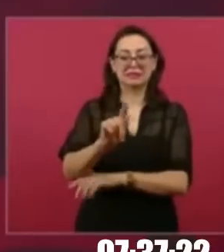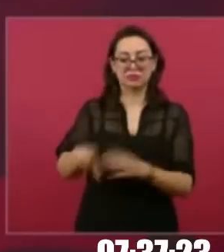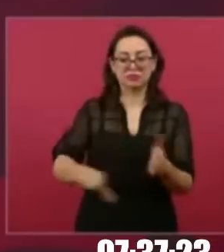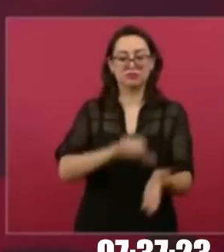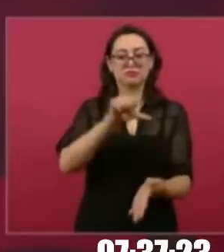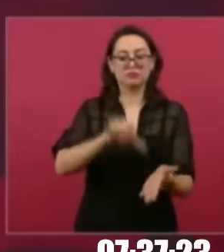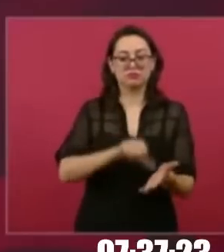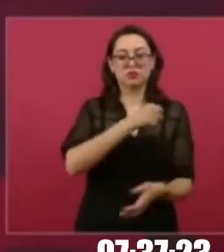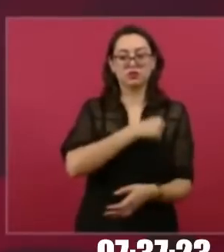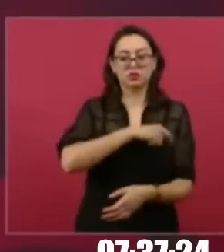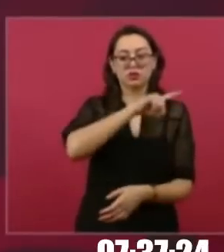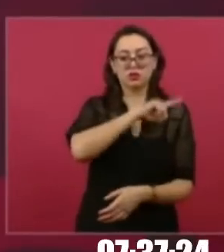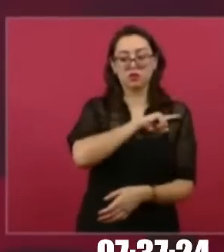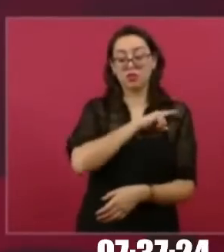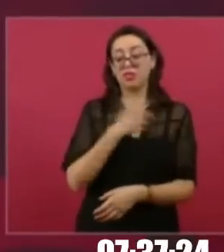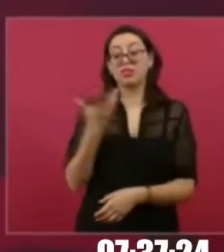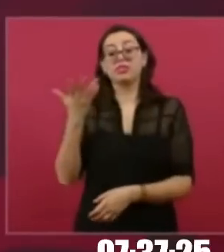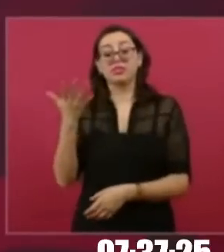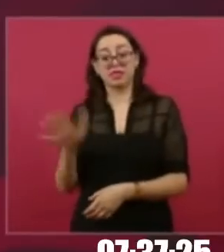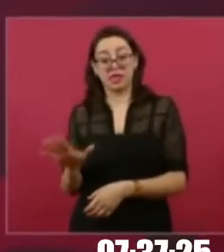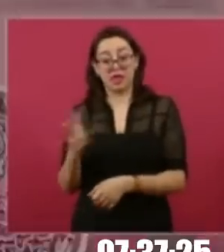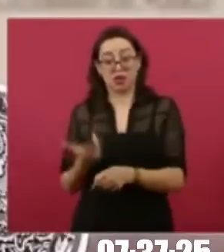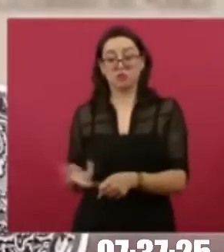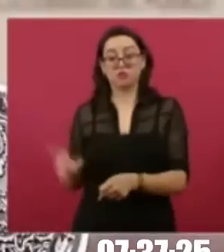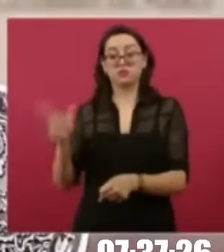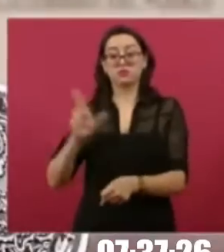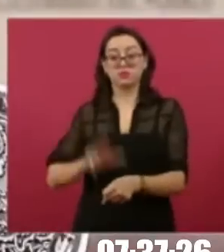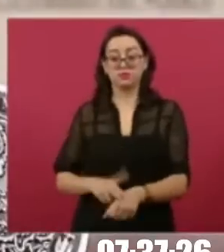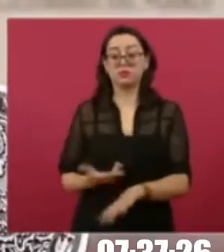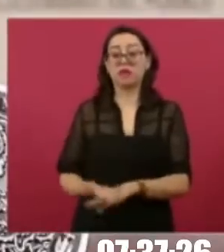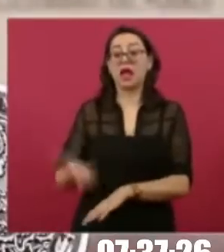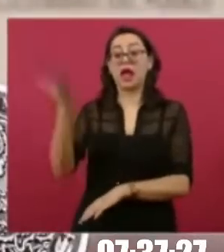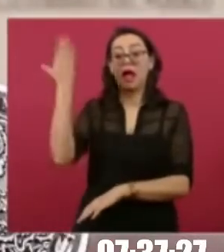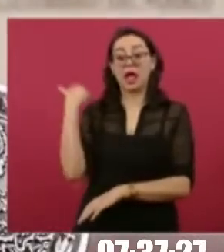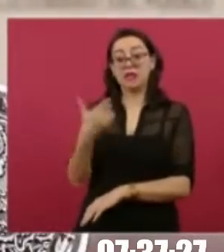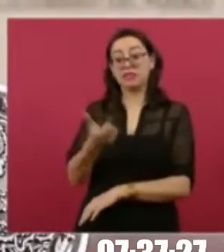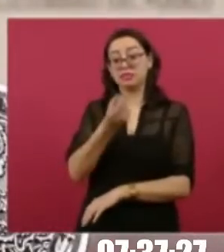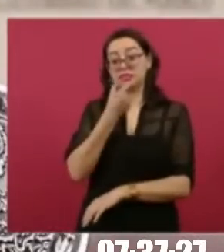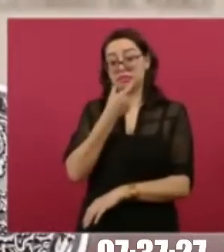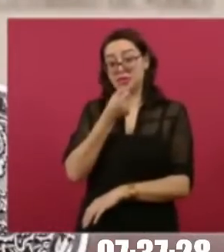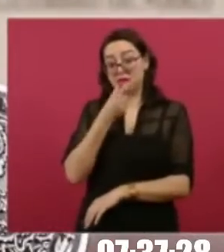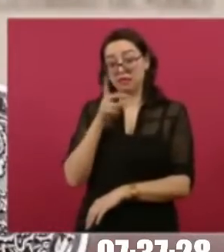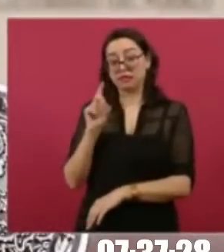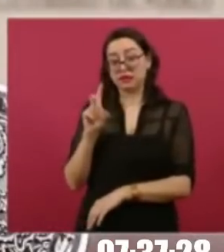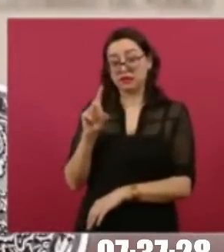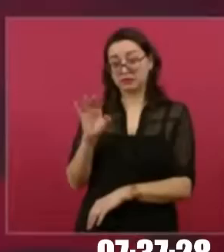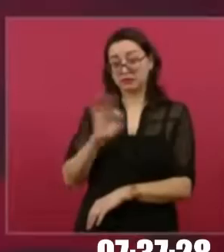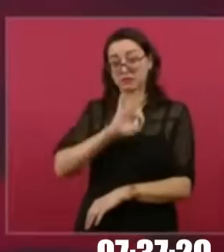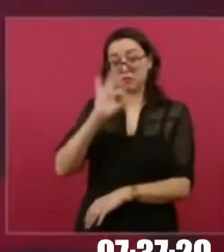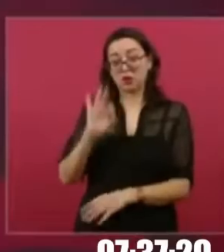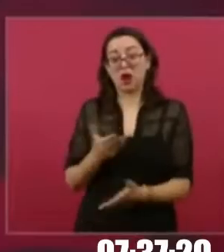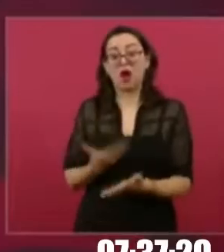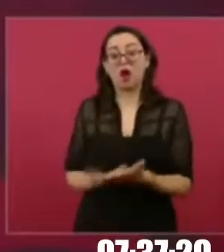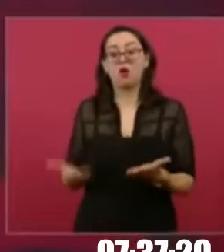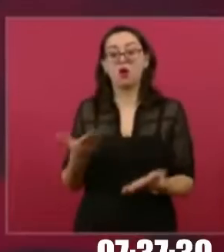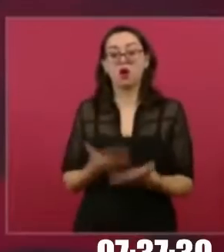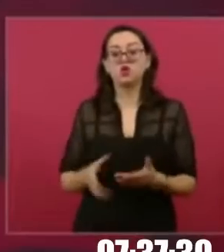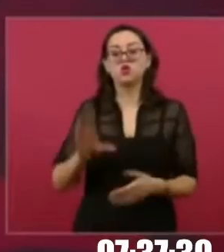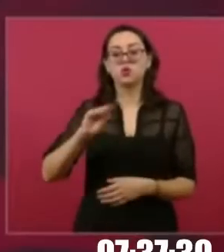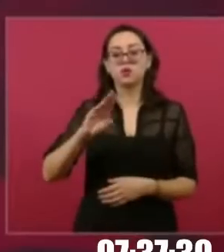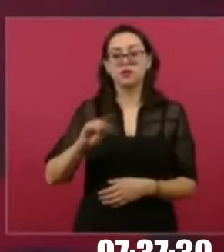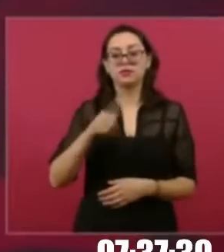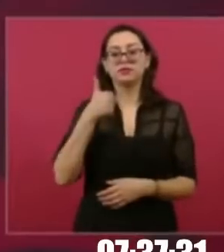hospitales pasamos del 30 al 96% en abasto de medicamentos